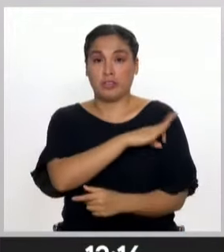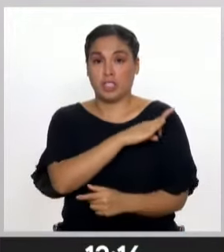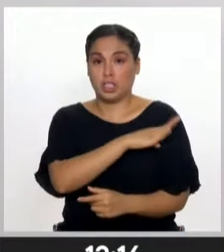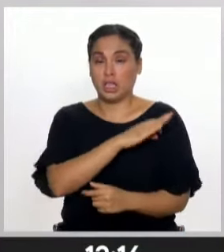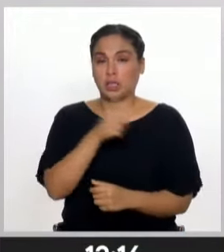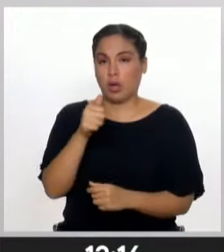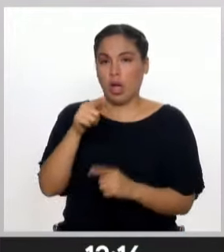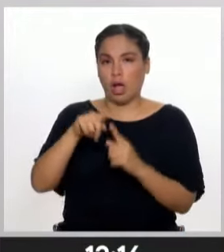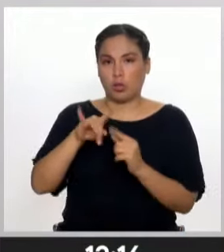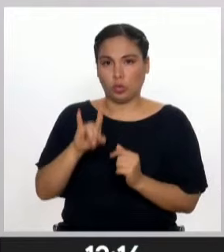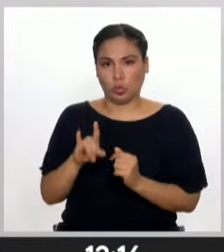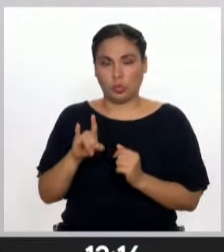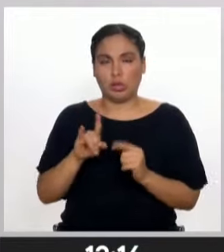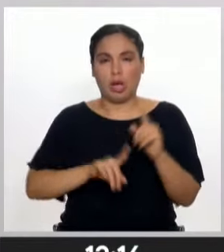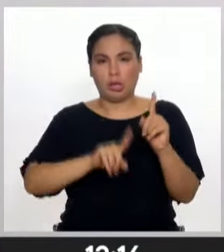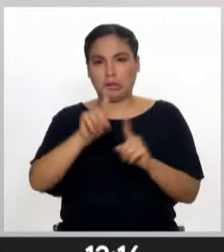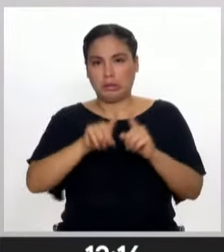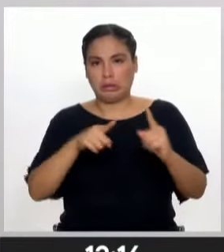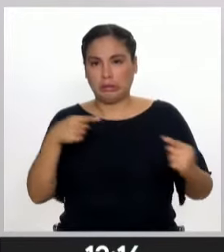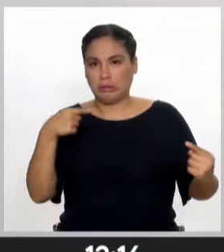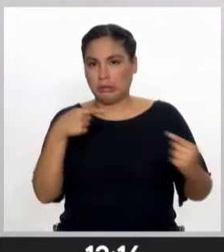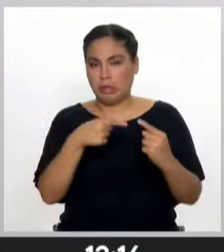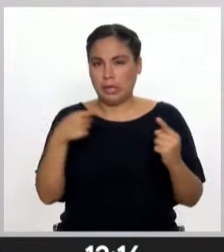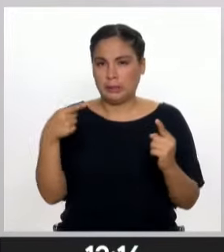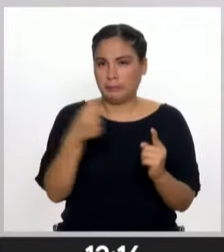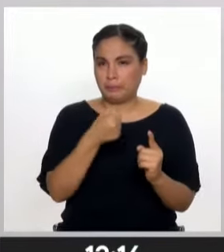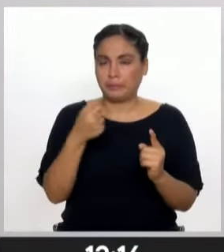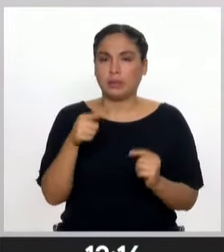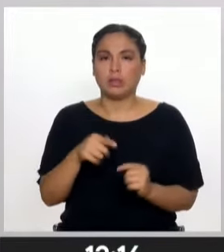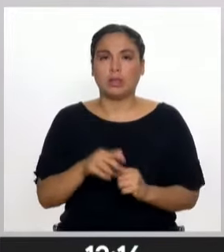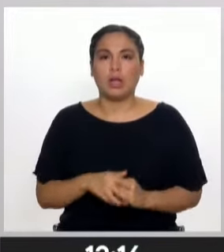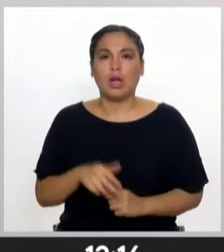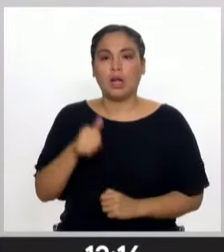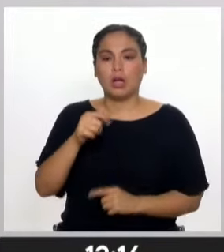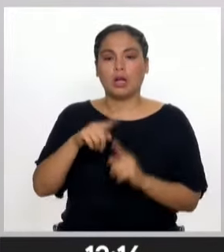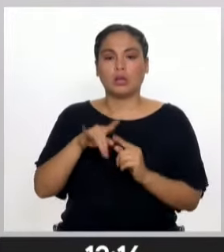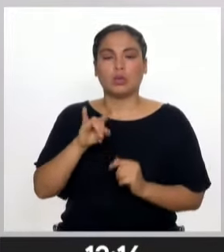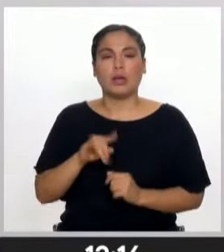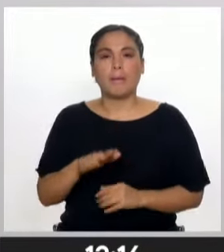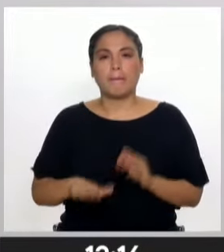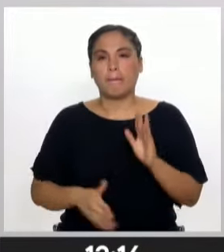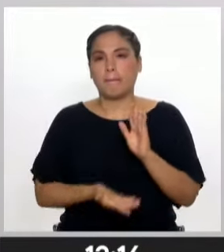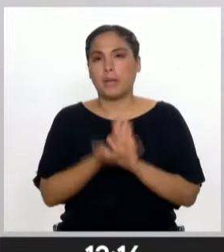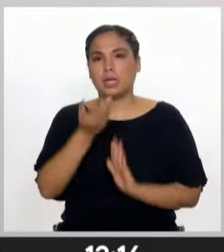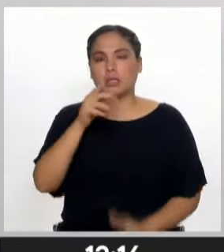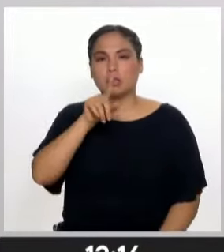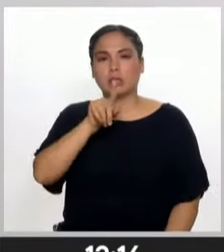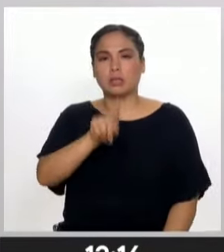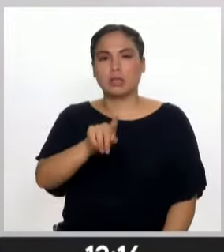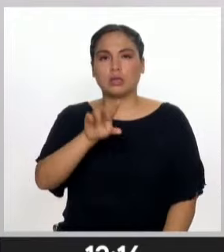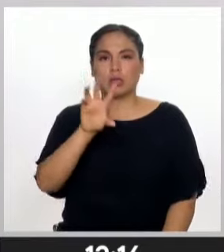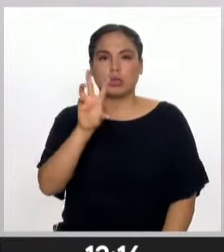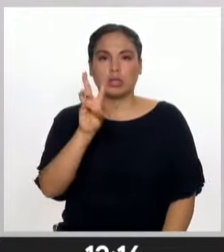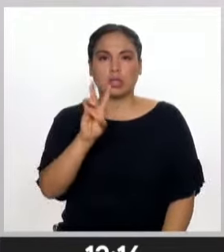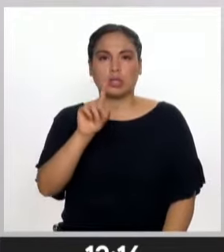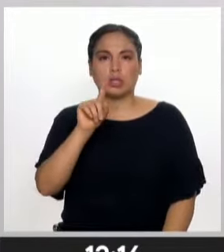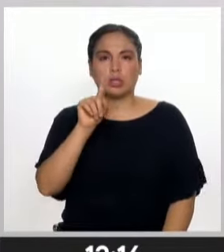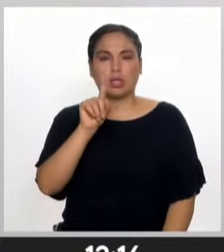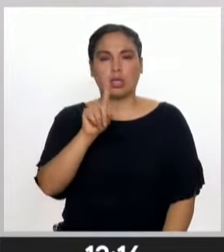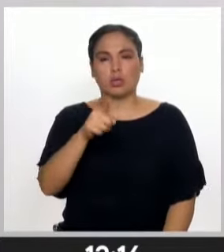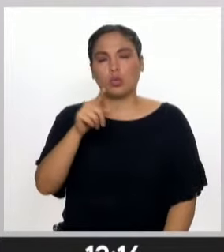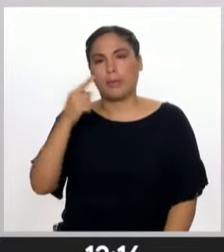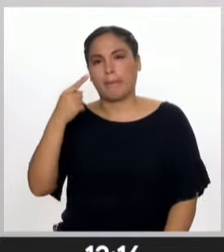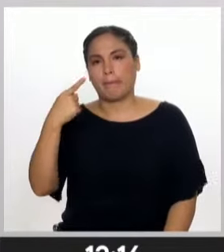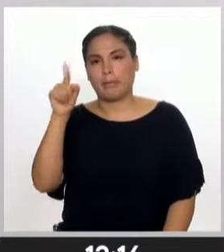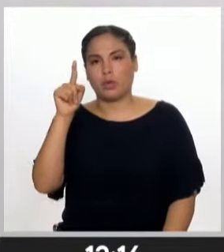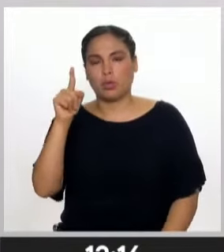Se ha precisado que lo que ha encontrado esta gestión actual de la ATU es que hay más de 161 millones en pérdidas por multas sin